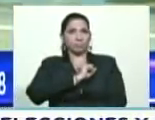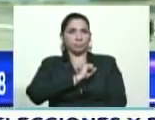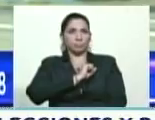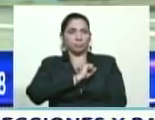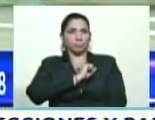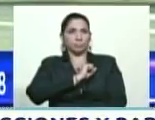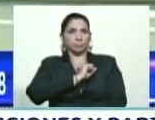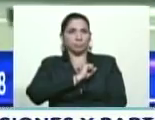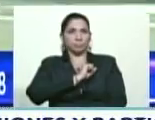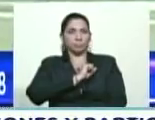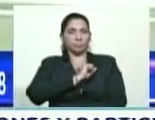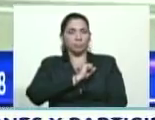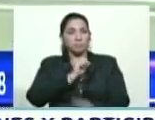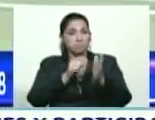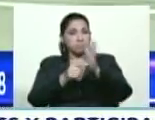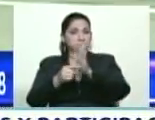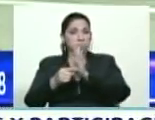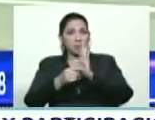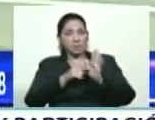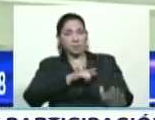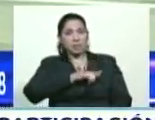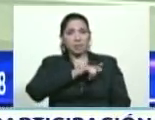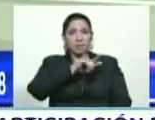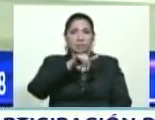por la presencia de estos aviones